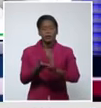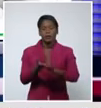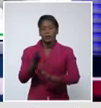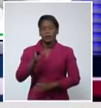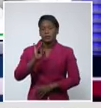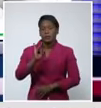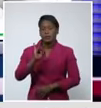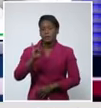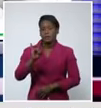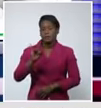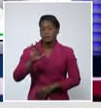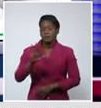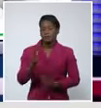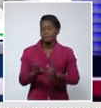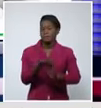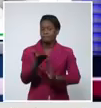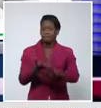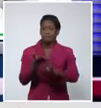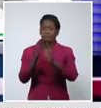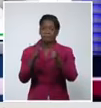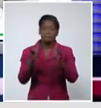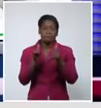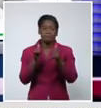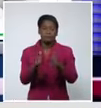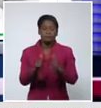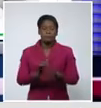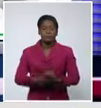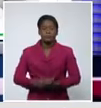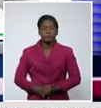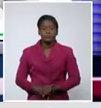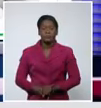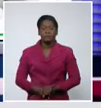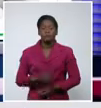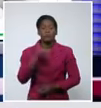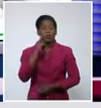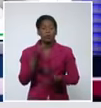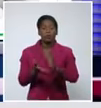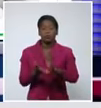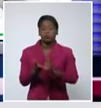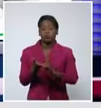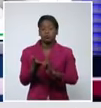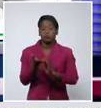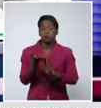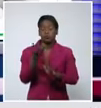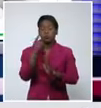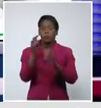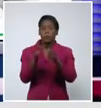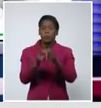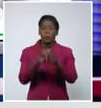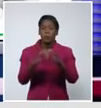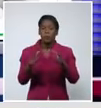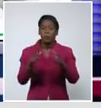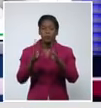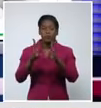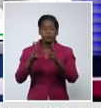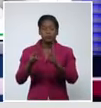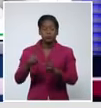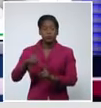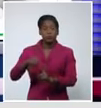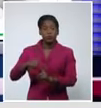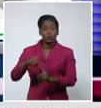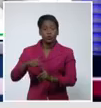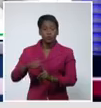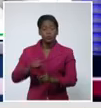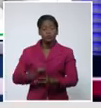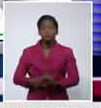795 altas médicas en el día de ayer. Una cifra un poquito mayor a la cantidad de casos confirmados